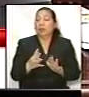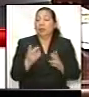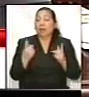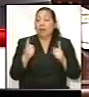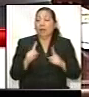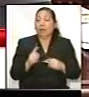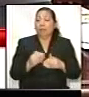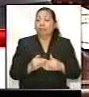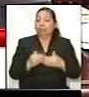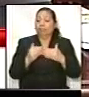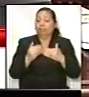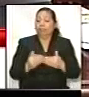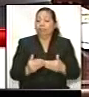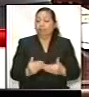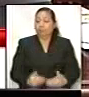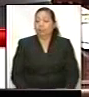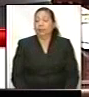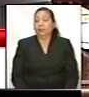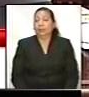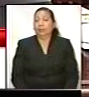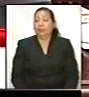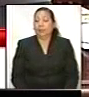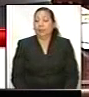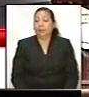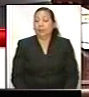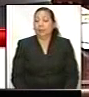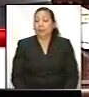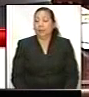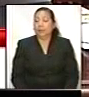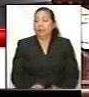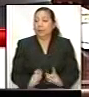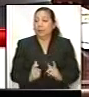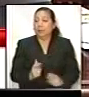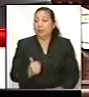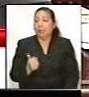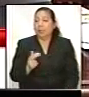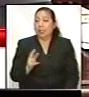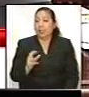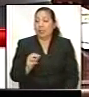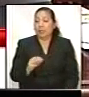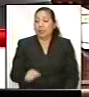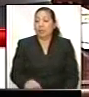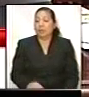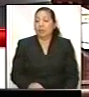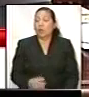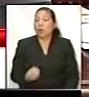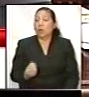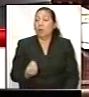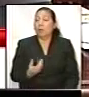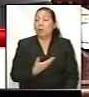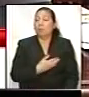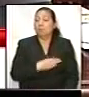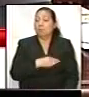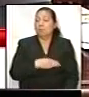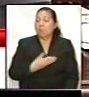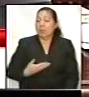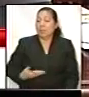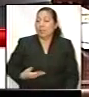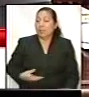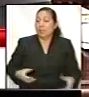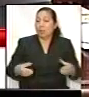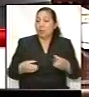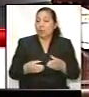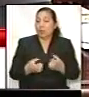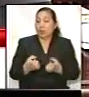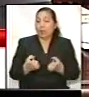acordó la ampliación de agenda. Tiene la palabra la señora congresista Arauz Fernández, en su condición de presidenta de la Comisión